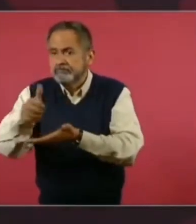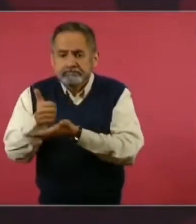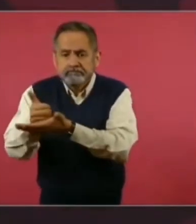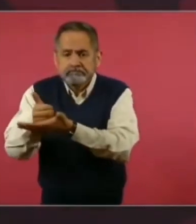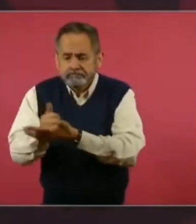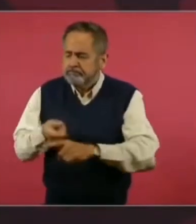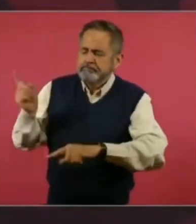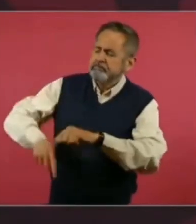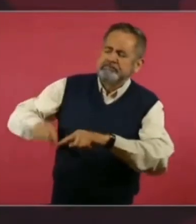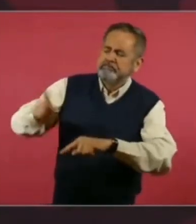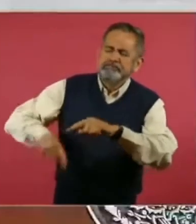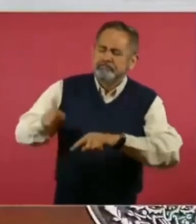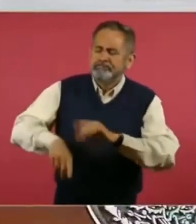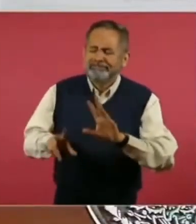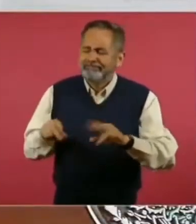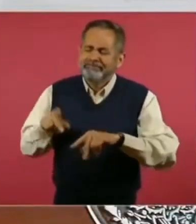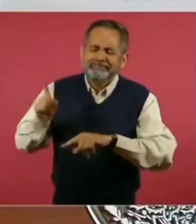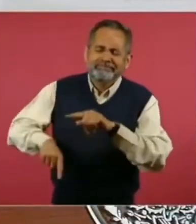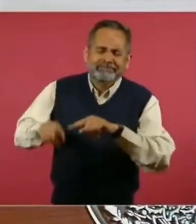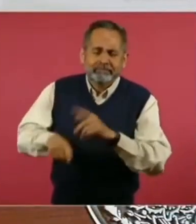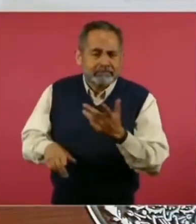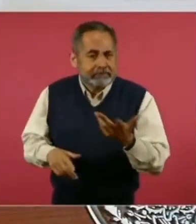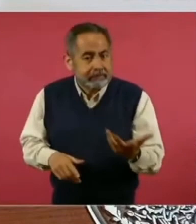popular y revolucionaria.